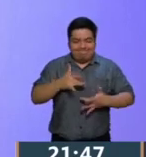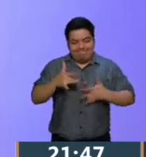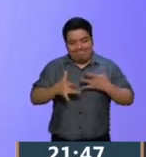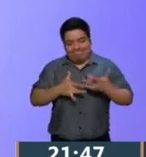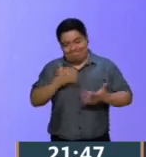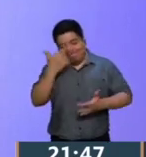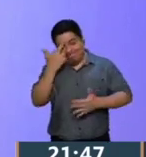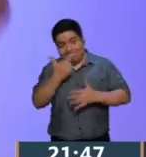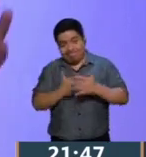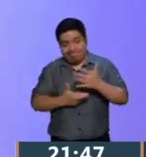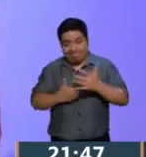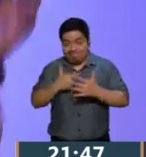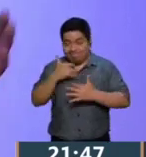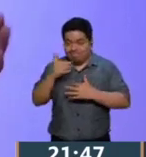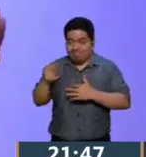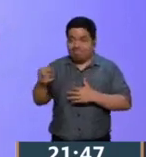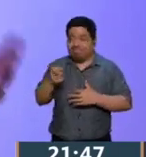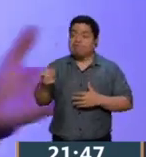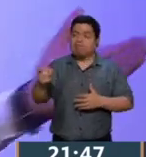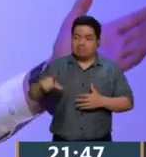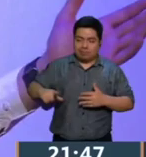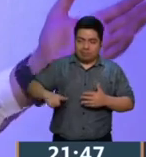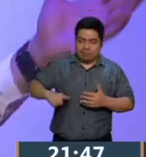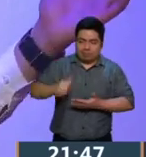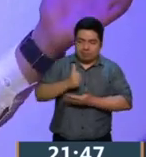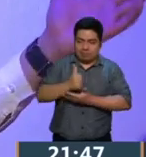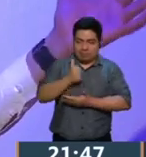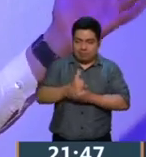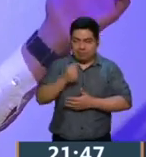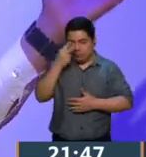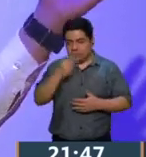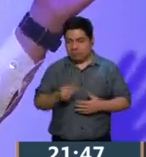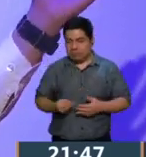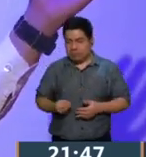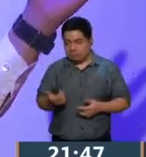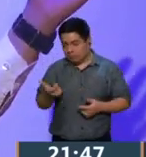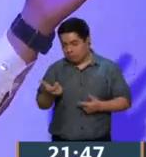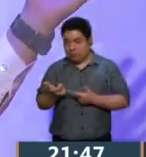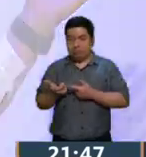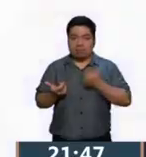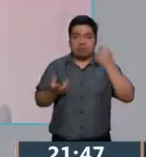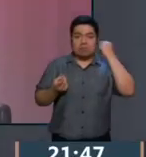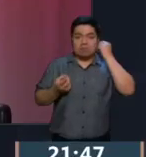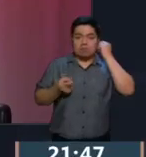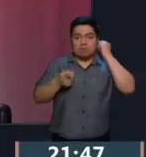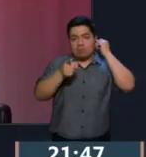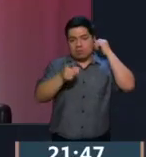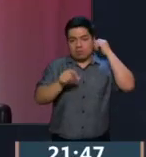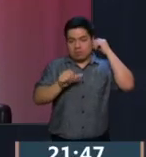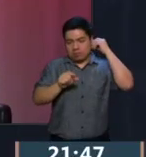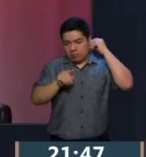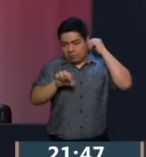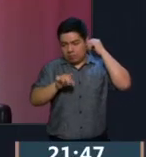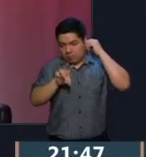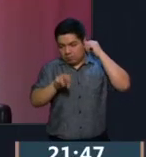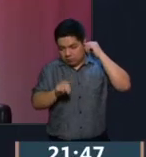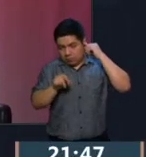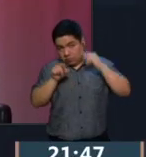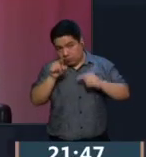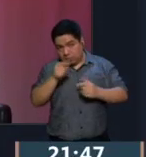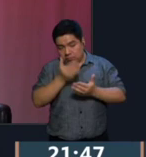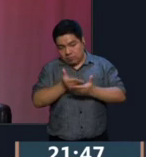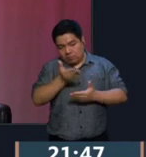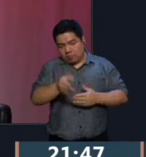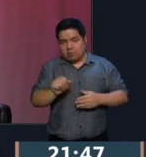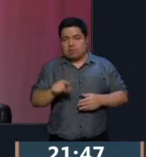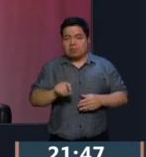transparencia y es más bien preguntarle al actual gobierno, pues, ¿dónde quedó la bolita? Alejandro, ¿cómo ves esta situación? Y también, ¿cuál es la propuesta